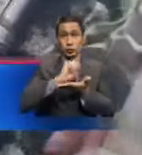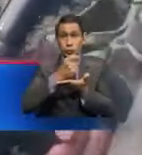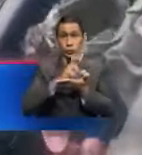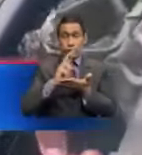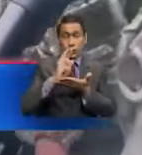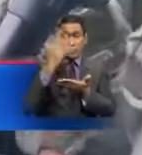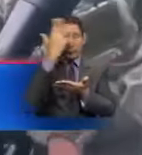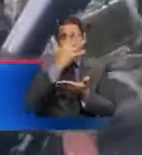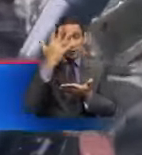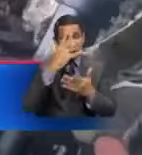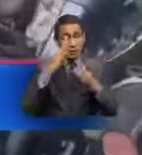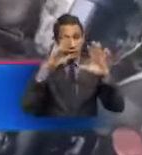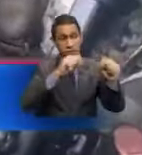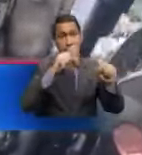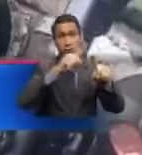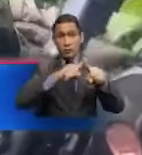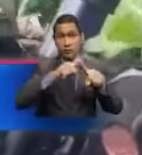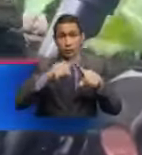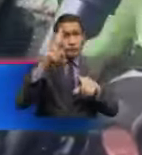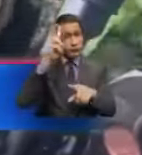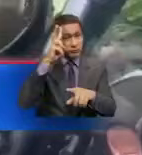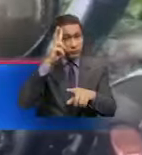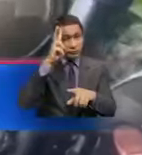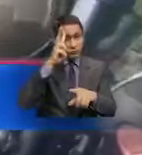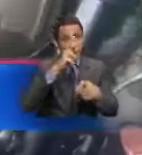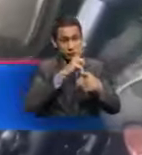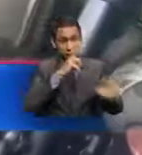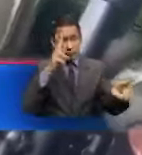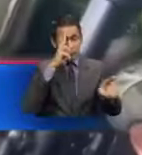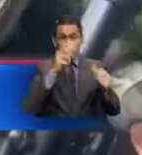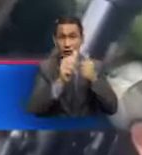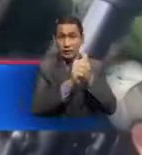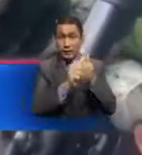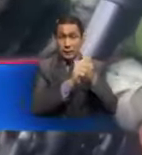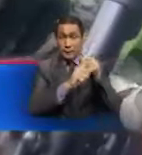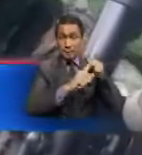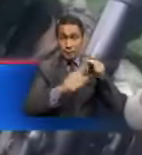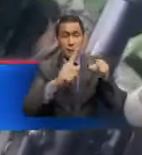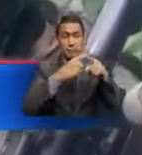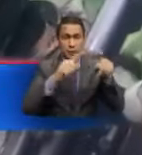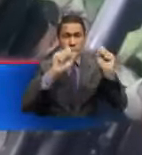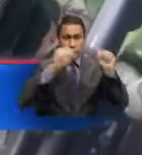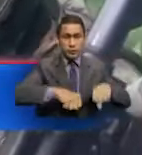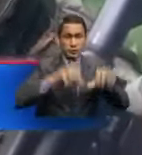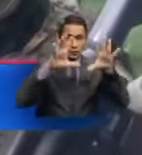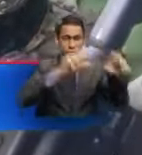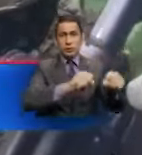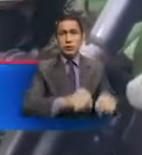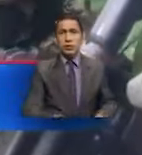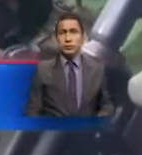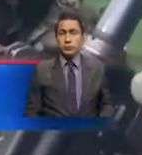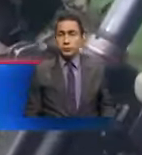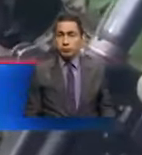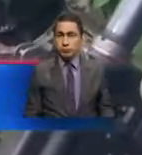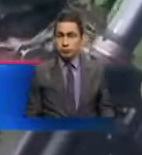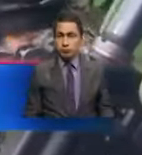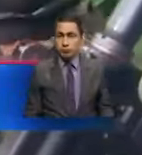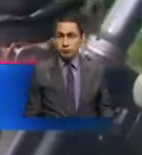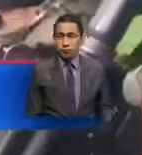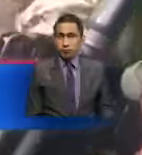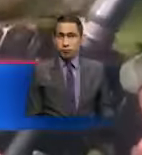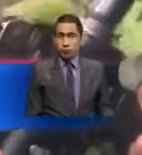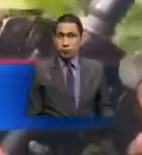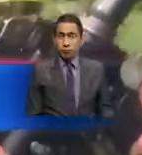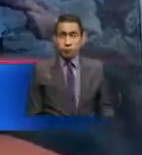militares aprendieron a varios sospechosos que intentaron huir durante los patrullajes. En el sector del Coral y Bendición de Dios, se aprendió